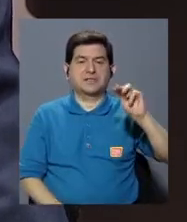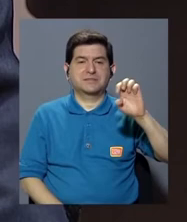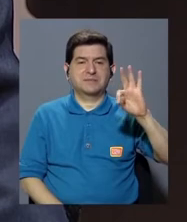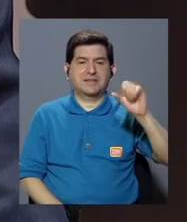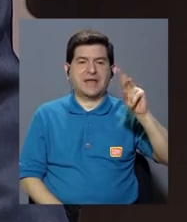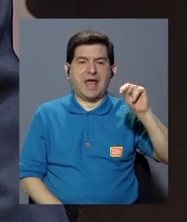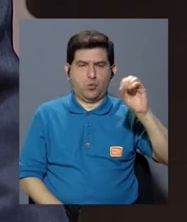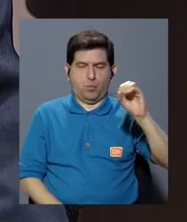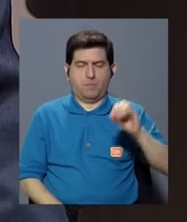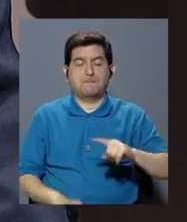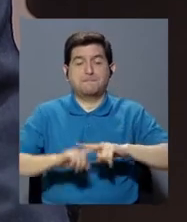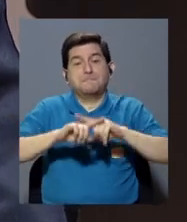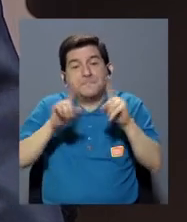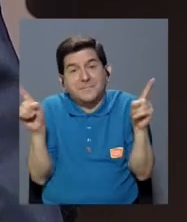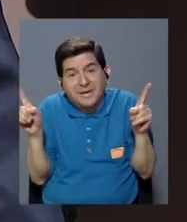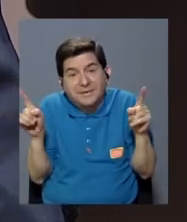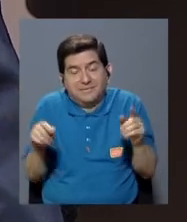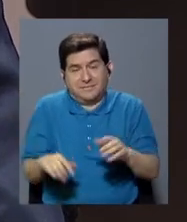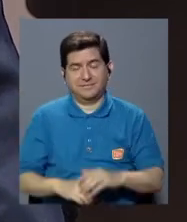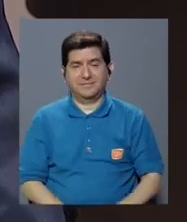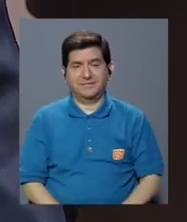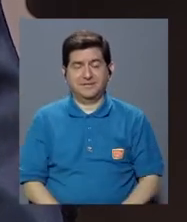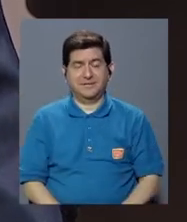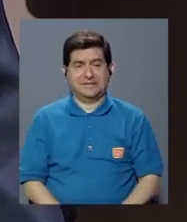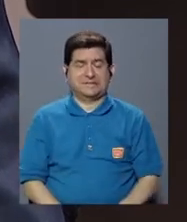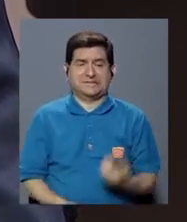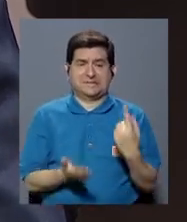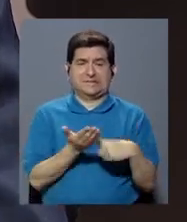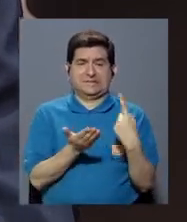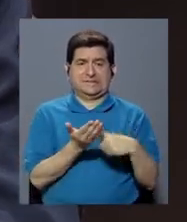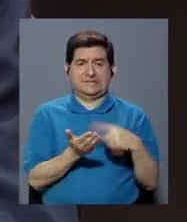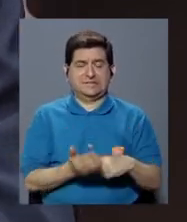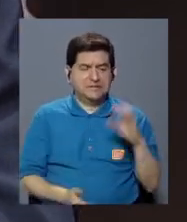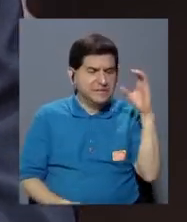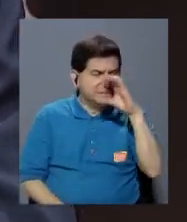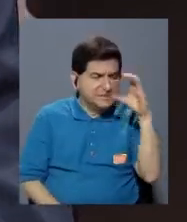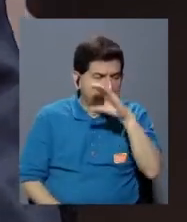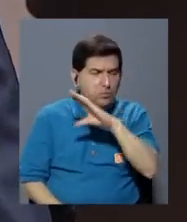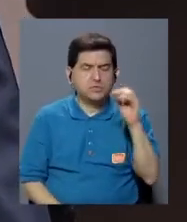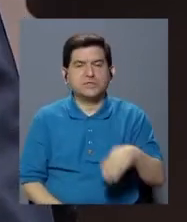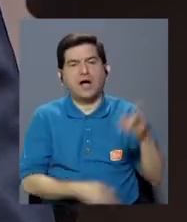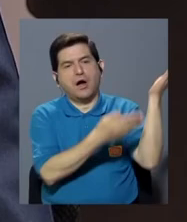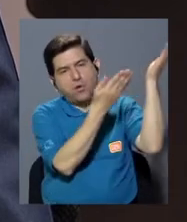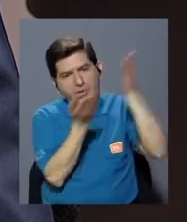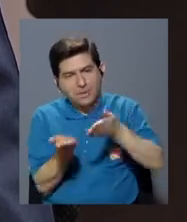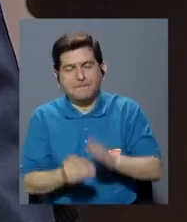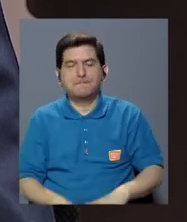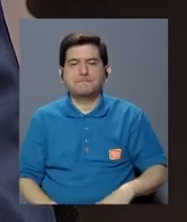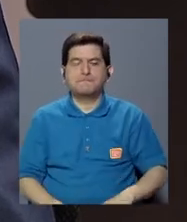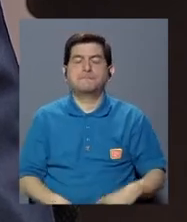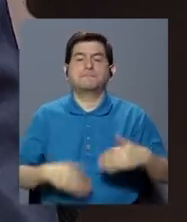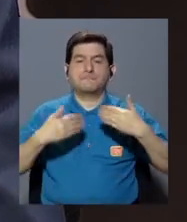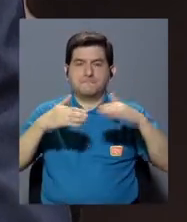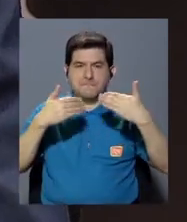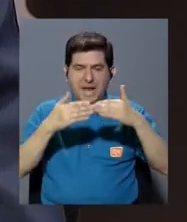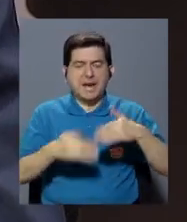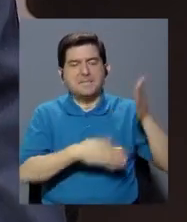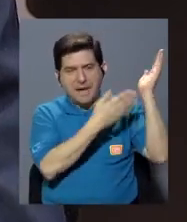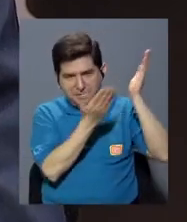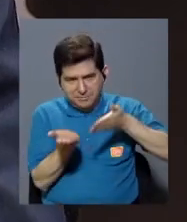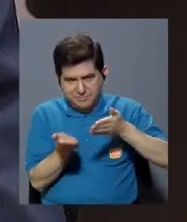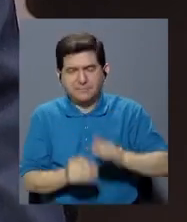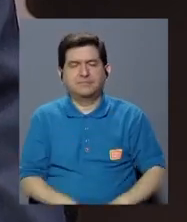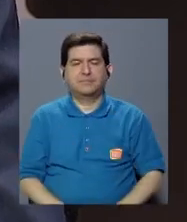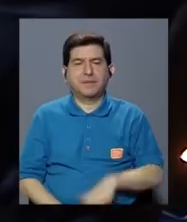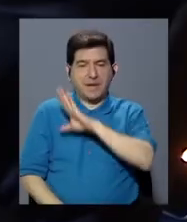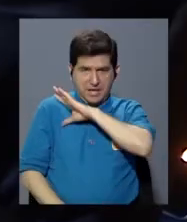metano. Pero bueno, aquí está el dilema si se explora o si se importa, ¿verdad? Panamá lo está importando, El Salvador lo va a